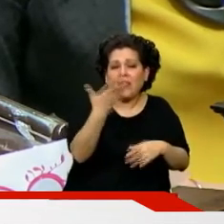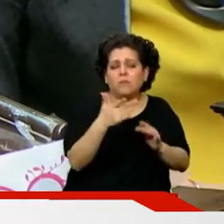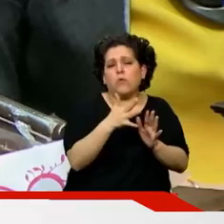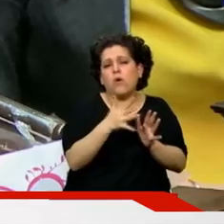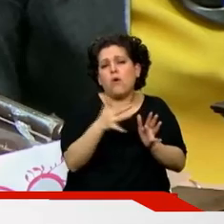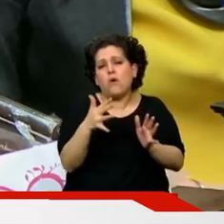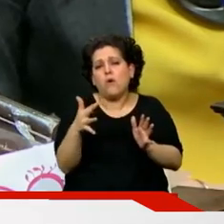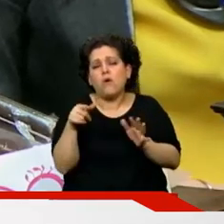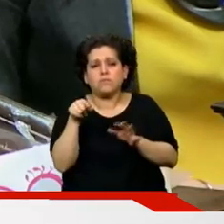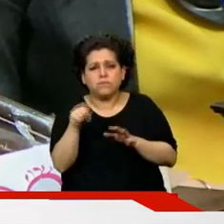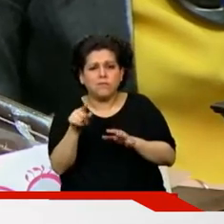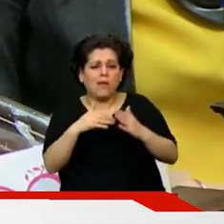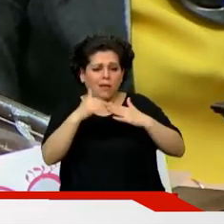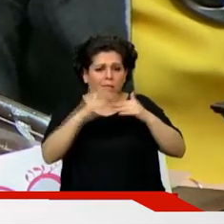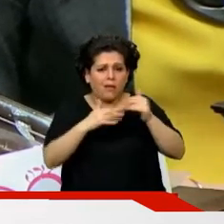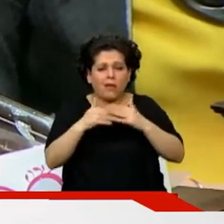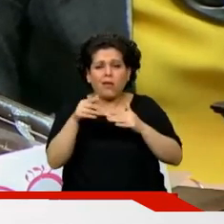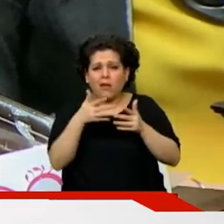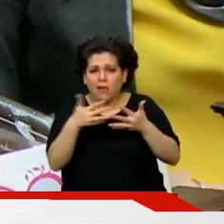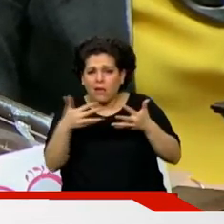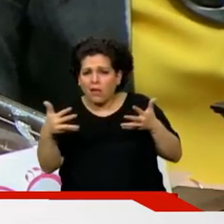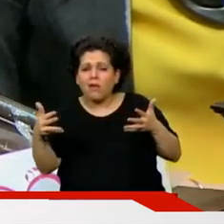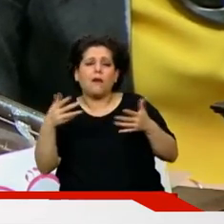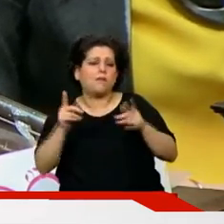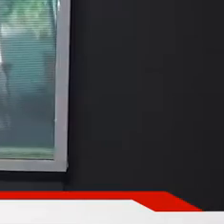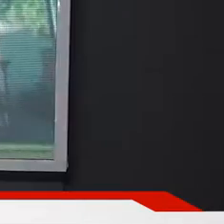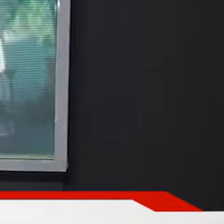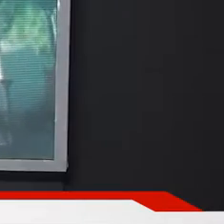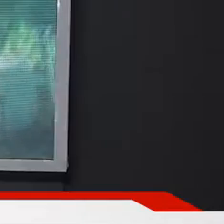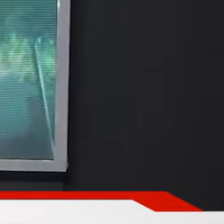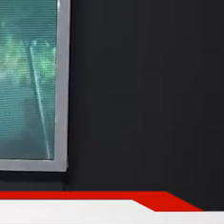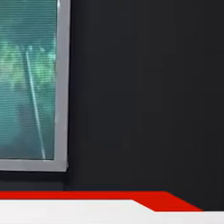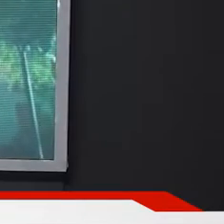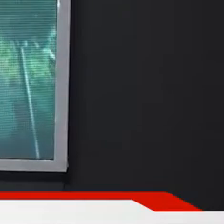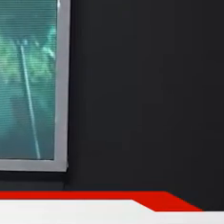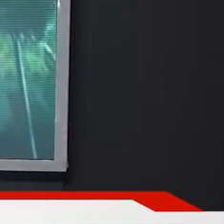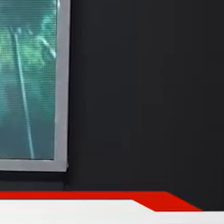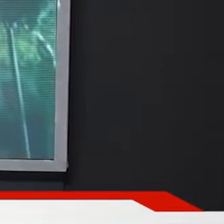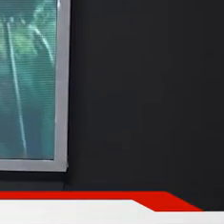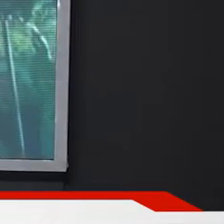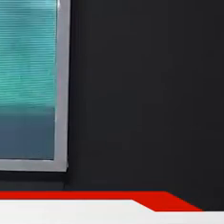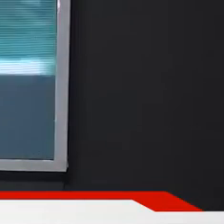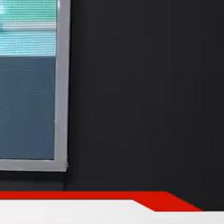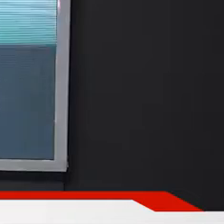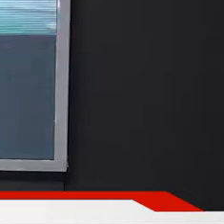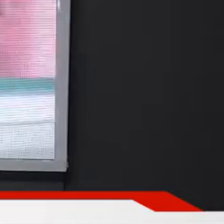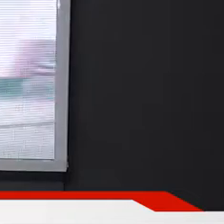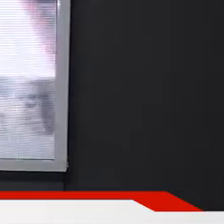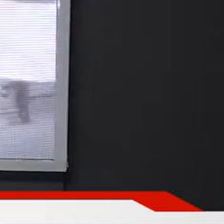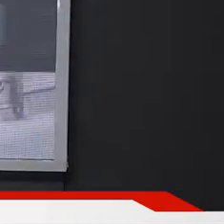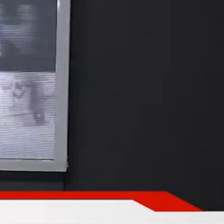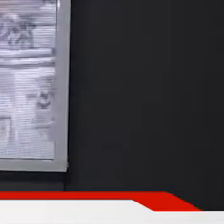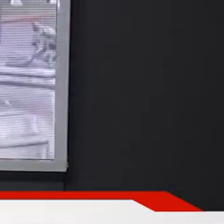Gualberto, le mando un abrazo y bueno, vamos a estar en contacto para que nos tengan tanto de lo que vaya aconteciendo allí en el